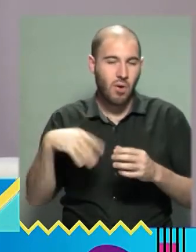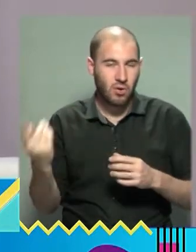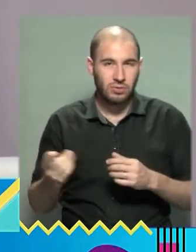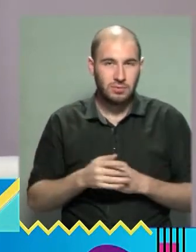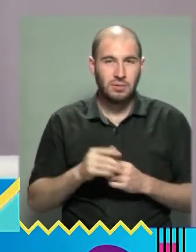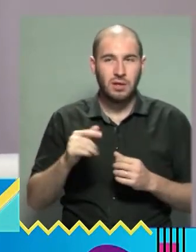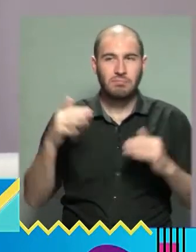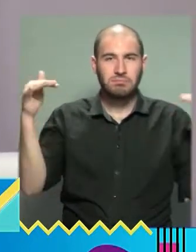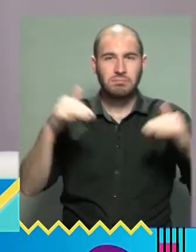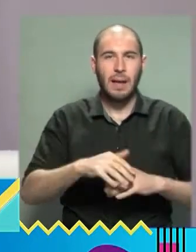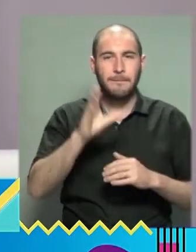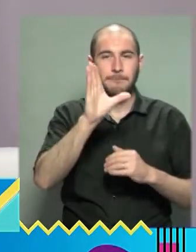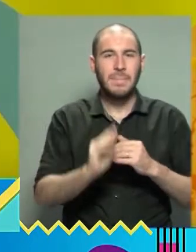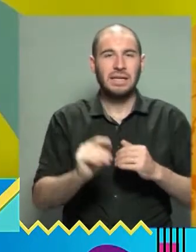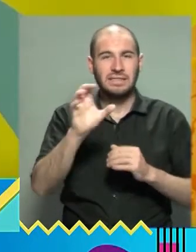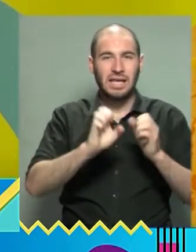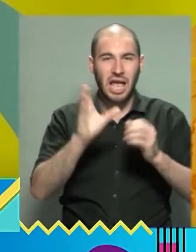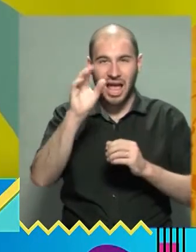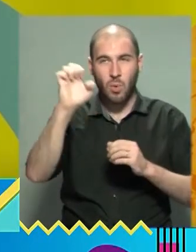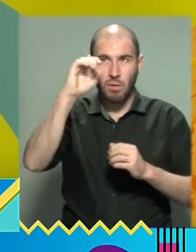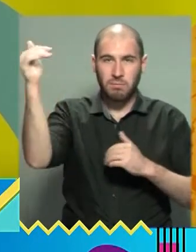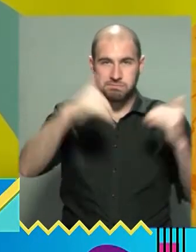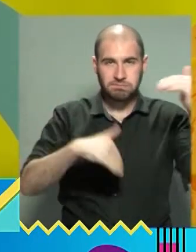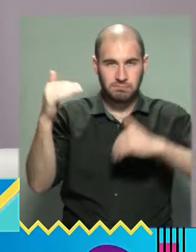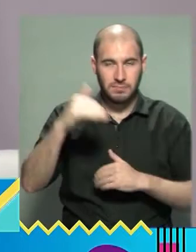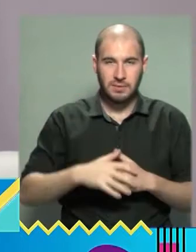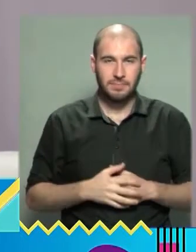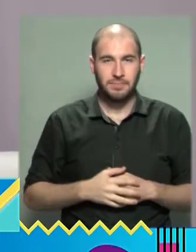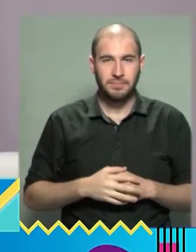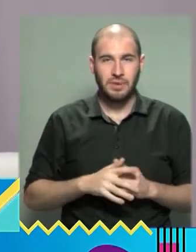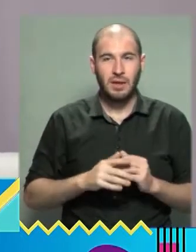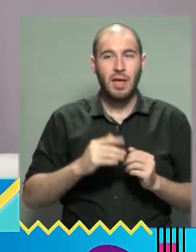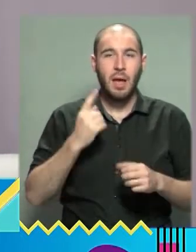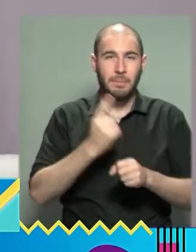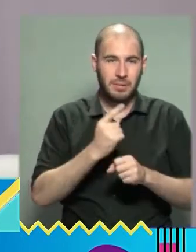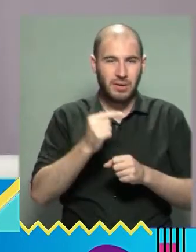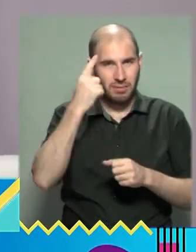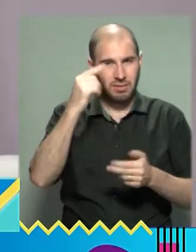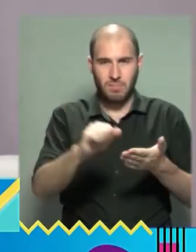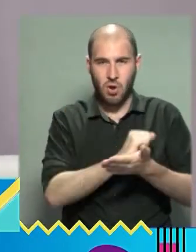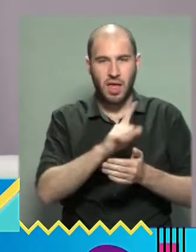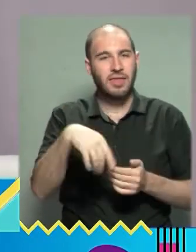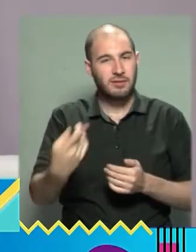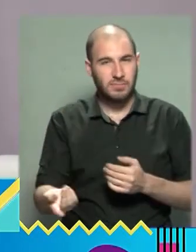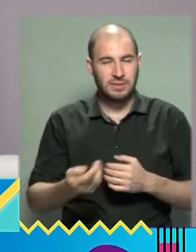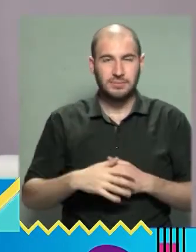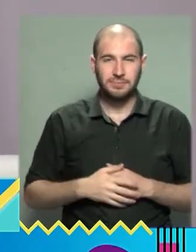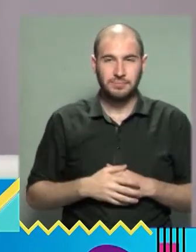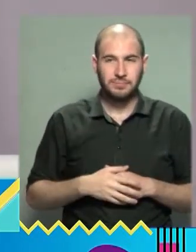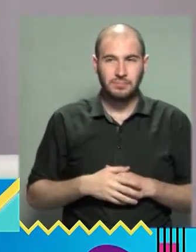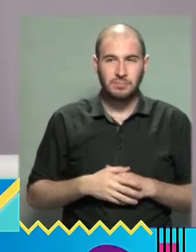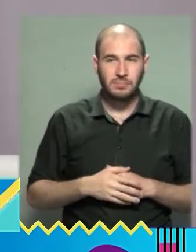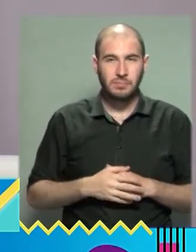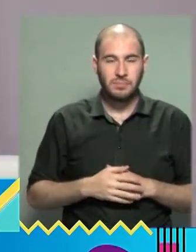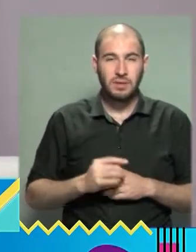que eran inmigrantes de los países europeos, y entonces... Primero, de fetichizar eso, y en segundo lugar,